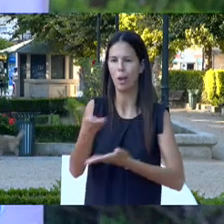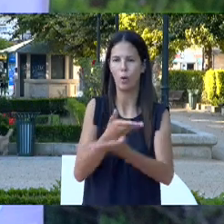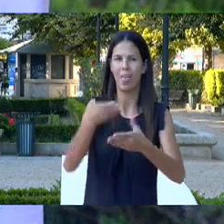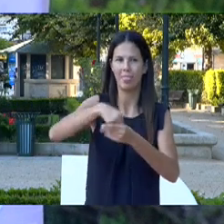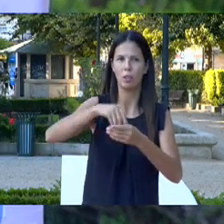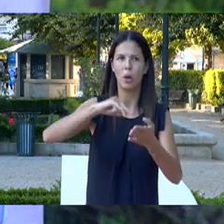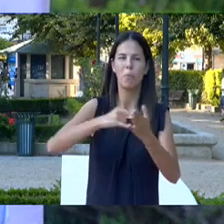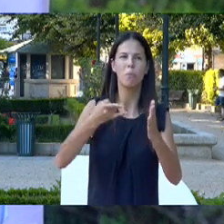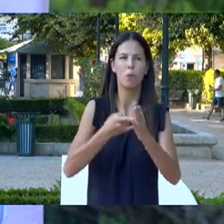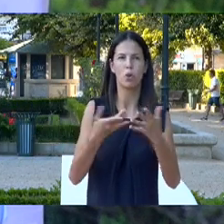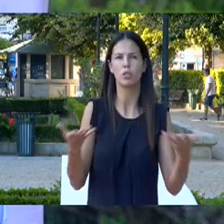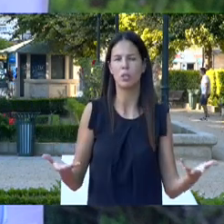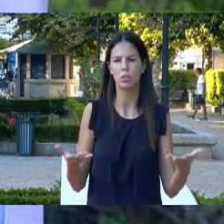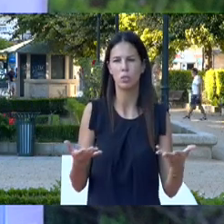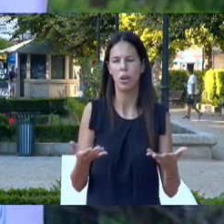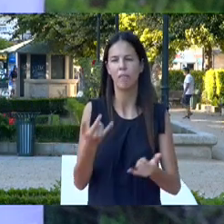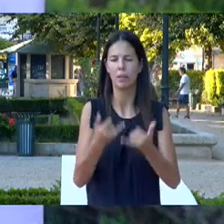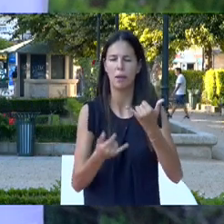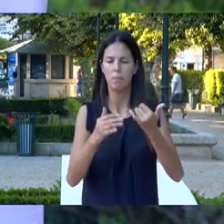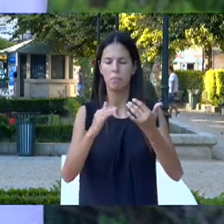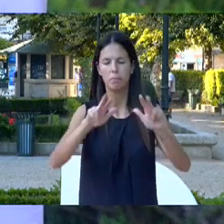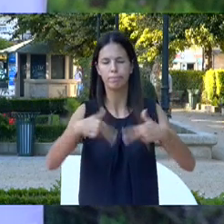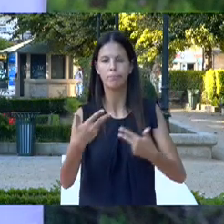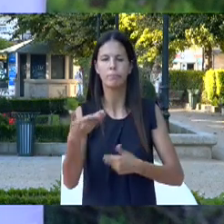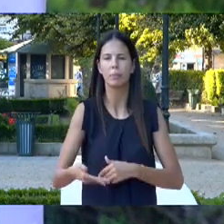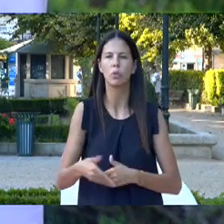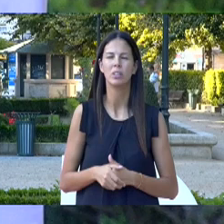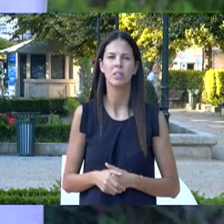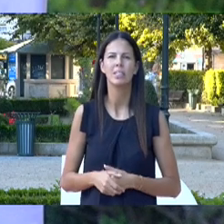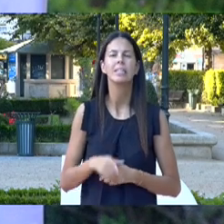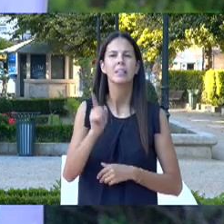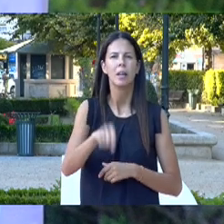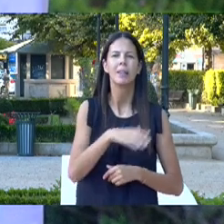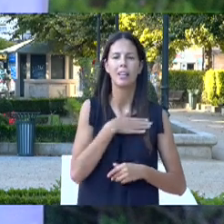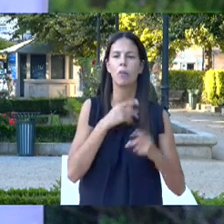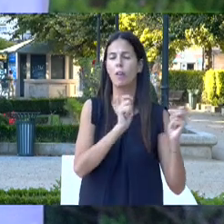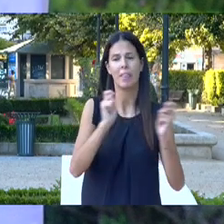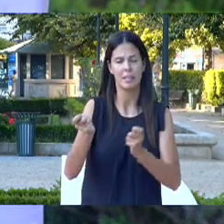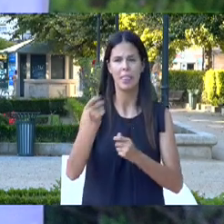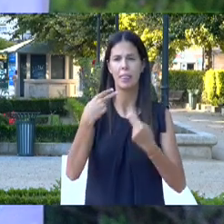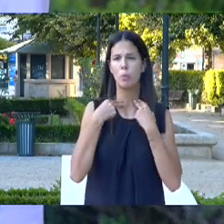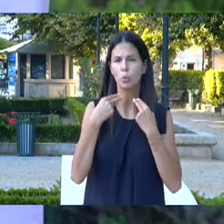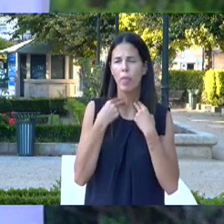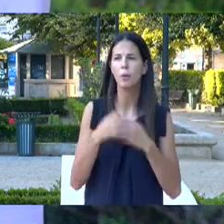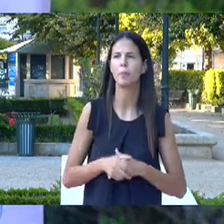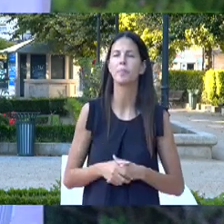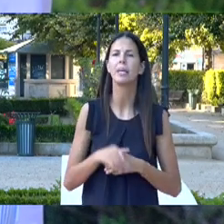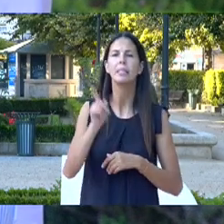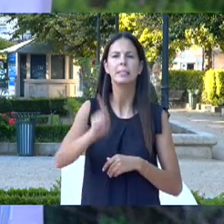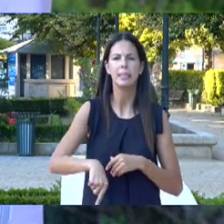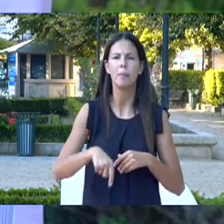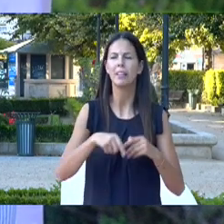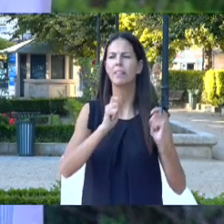que indudablemente ten moitísima importancia. Daquela quero felicitar a Deputación, felicitar